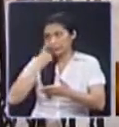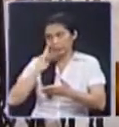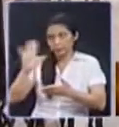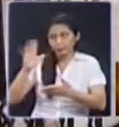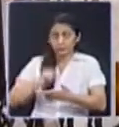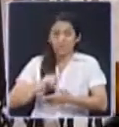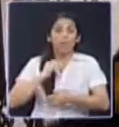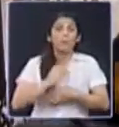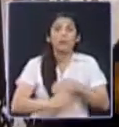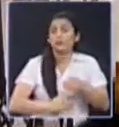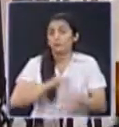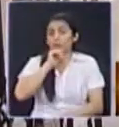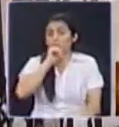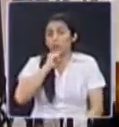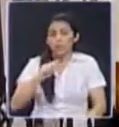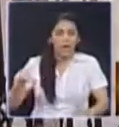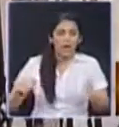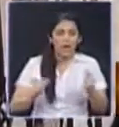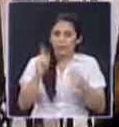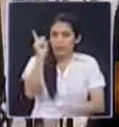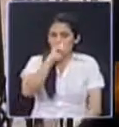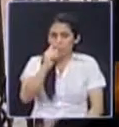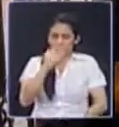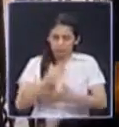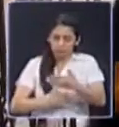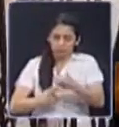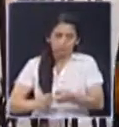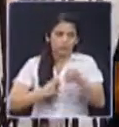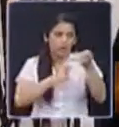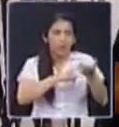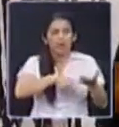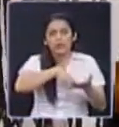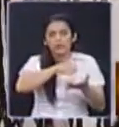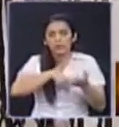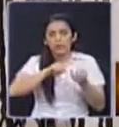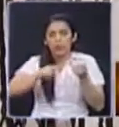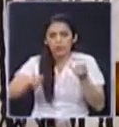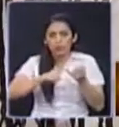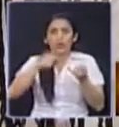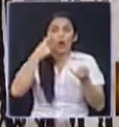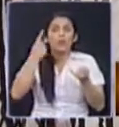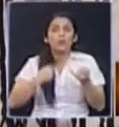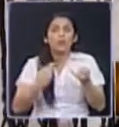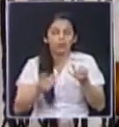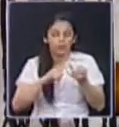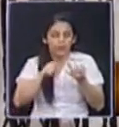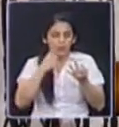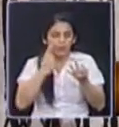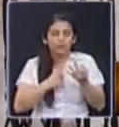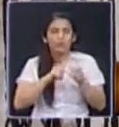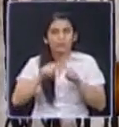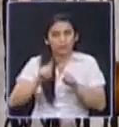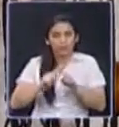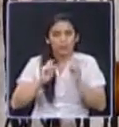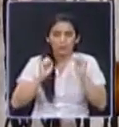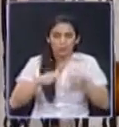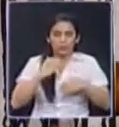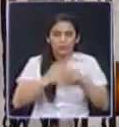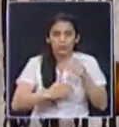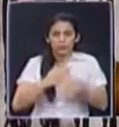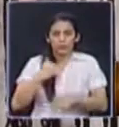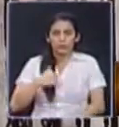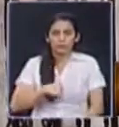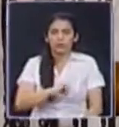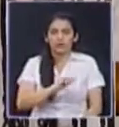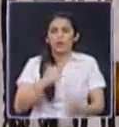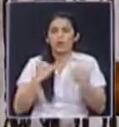político, pues en función de los requisitos que debe cumplir, que no son solo firmas, sino también el anuncio de pruebas y pruebas que se tienen que dar. En función de esto, el Consejo